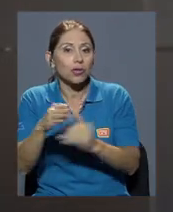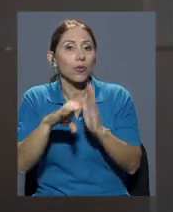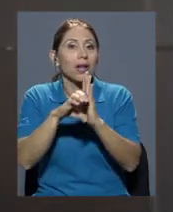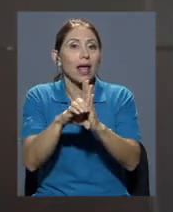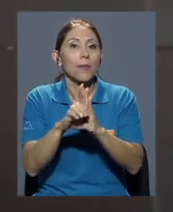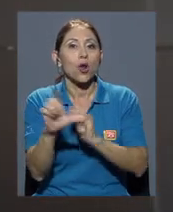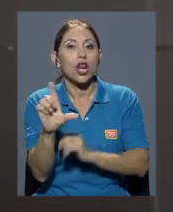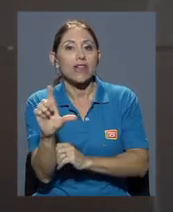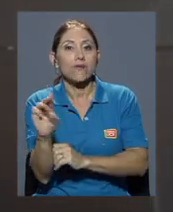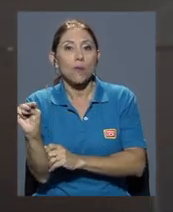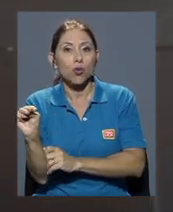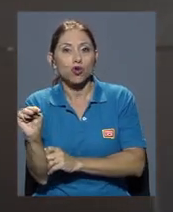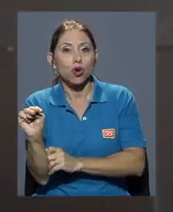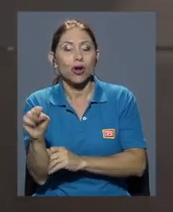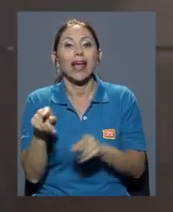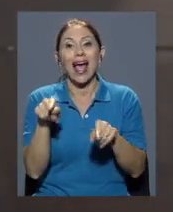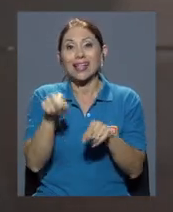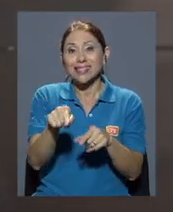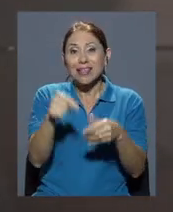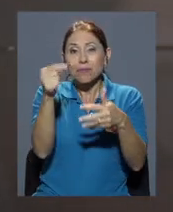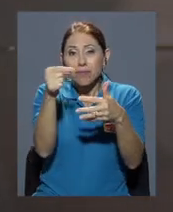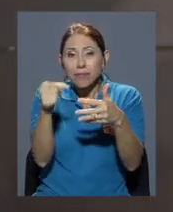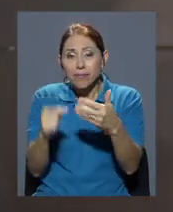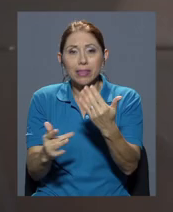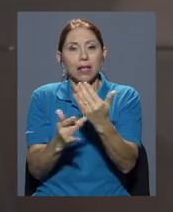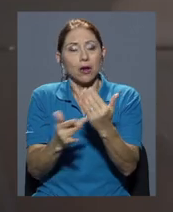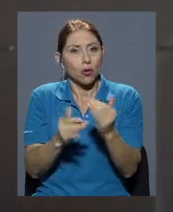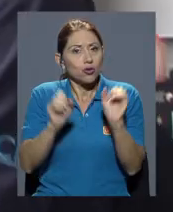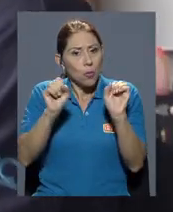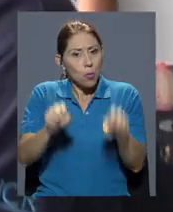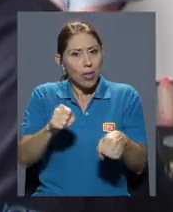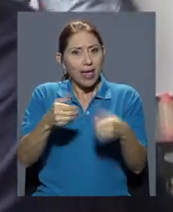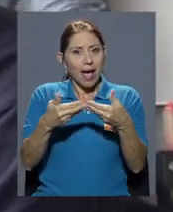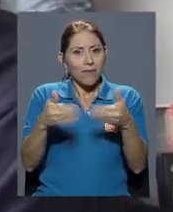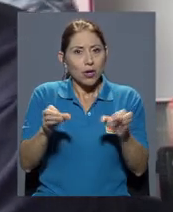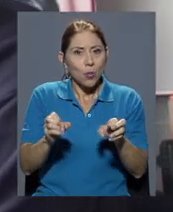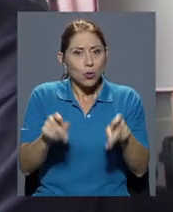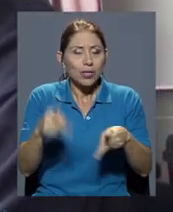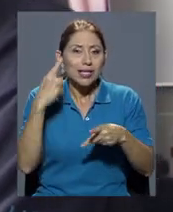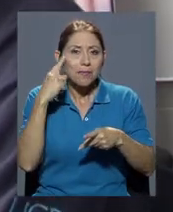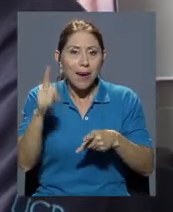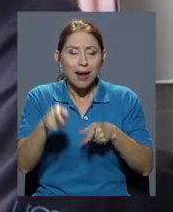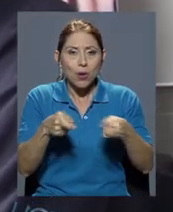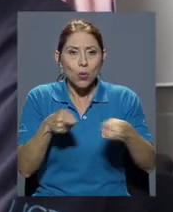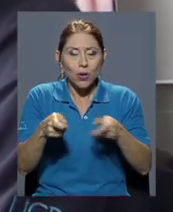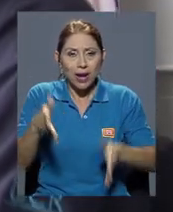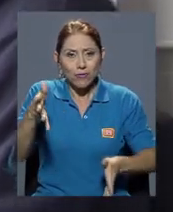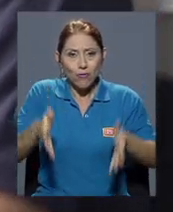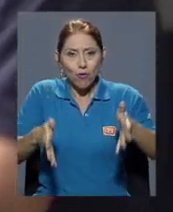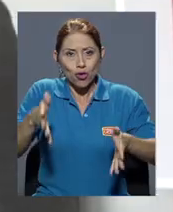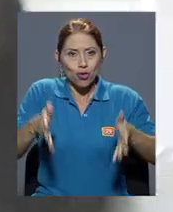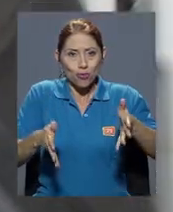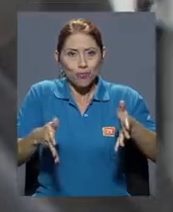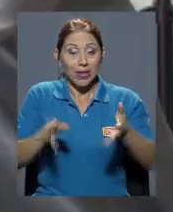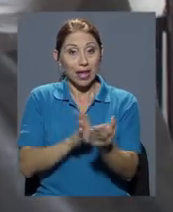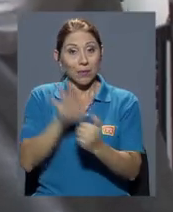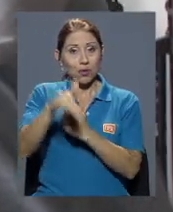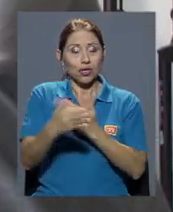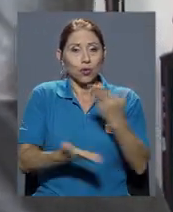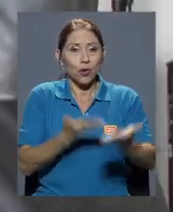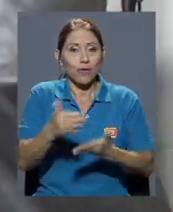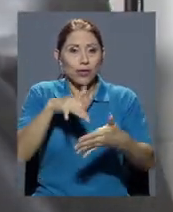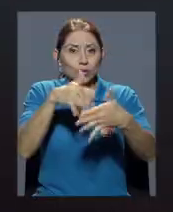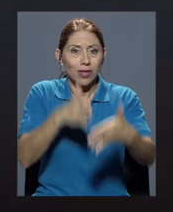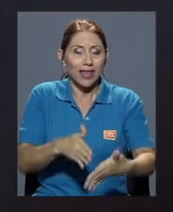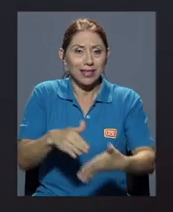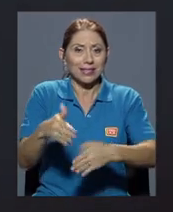así sucesivamente cada tecnología nos permite abrir una ventana distinta para controlar el robot. En el proyecto colaboran estudiantes de la carrera